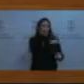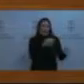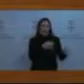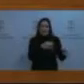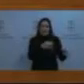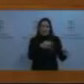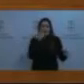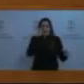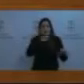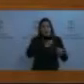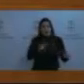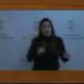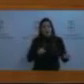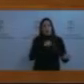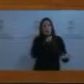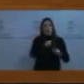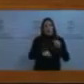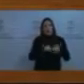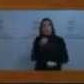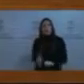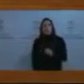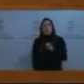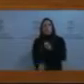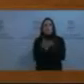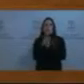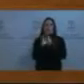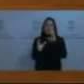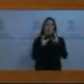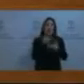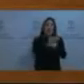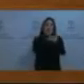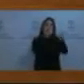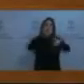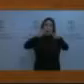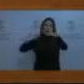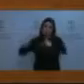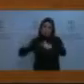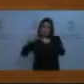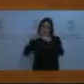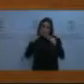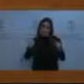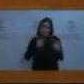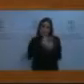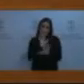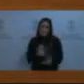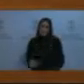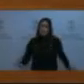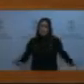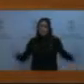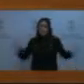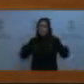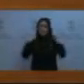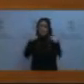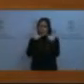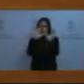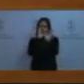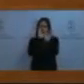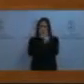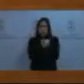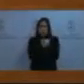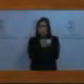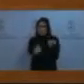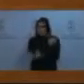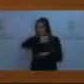de ese drama nace la comunicación que tienen con los asturianos, que es un auténtico barullo, un galimatías